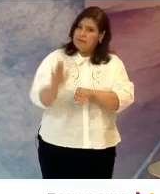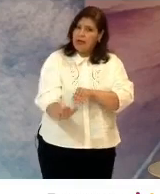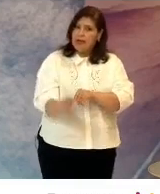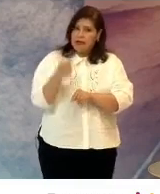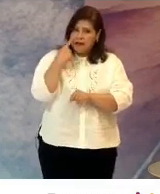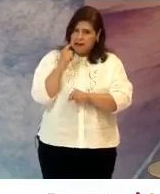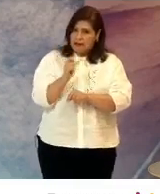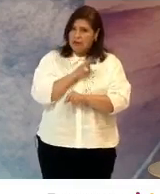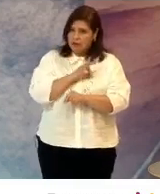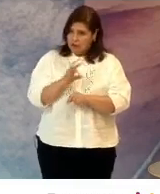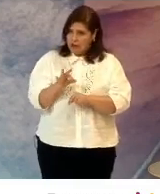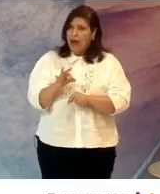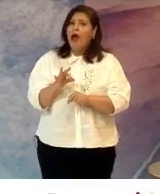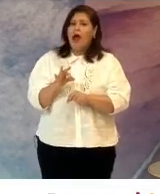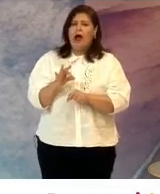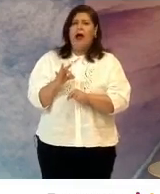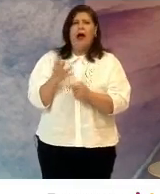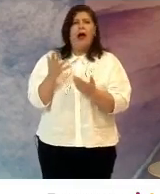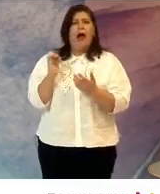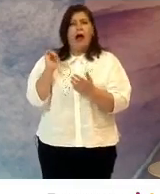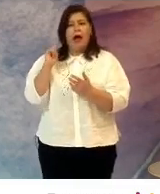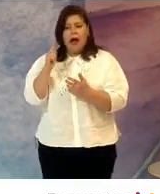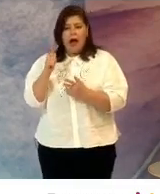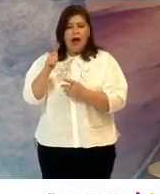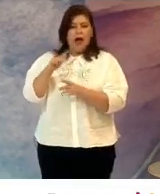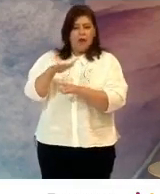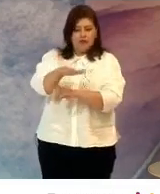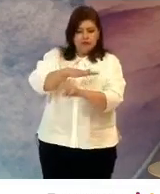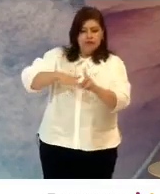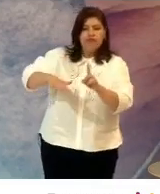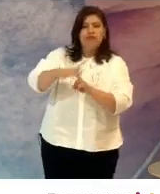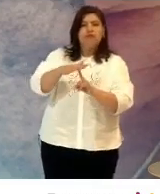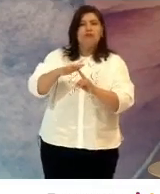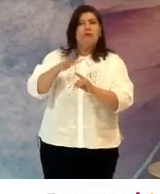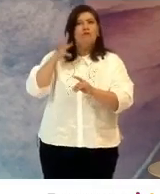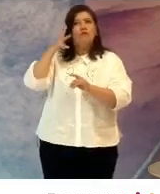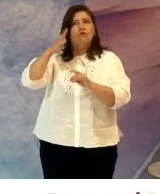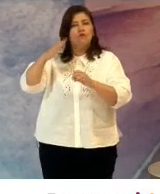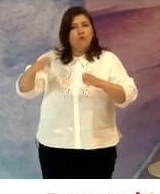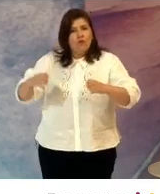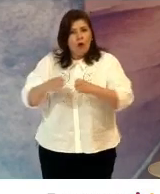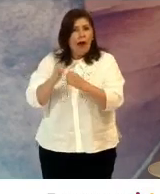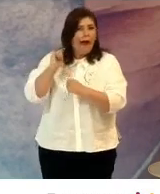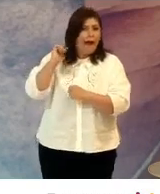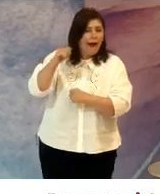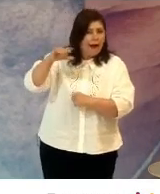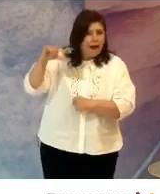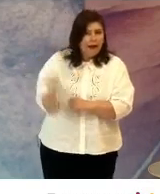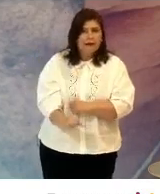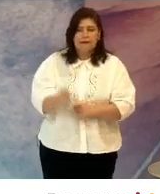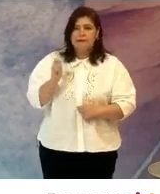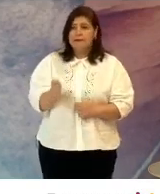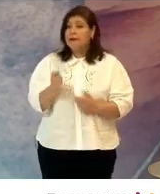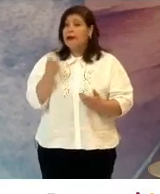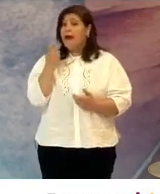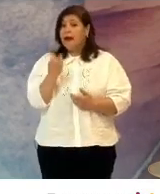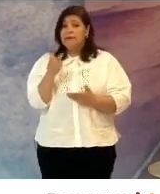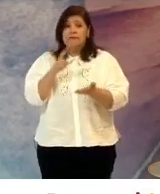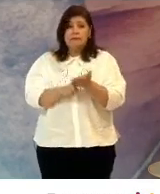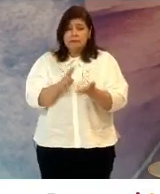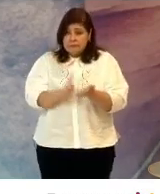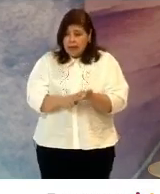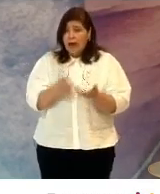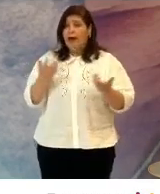adelante de una situación al futuro emergente. Y este valor y